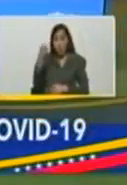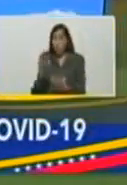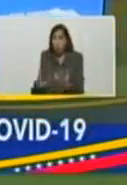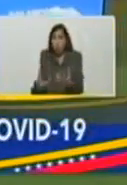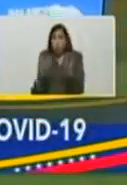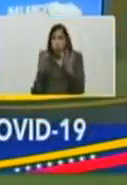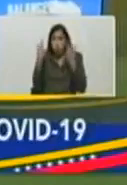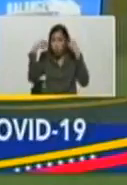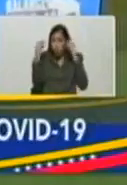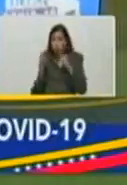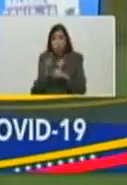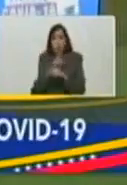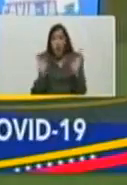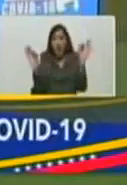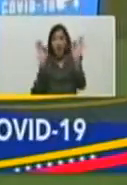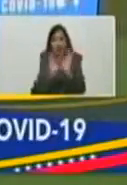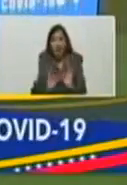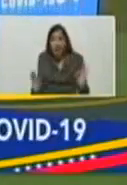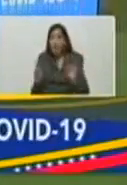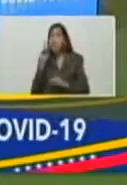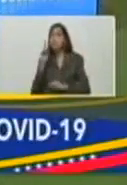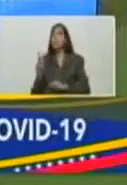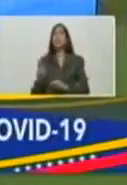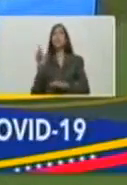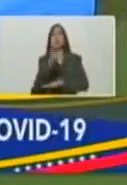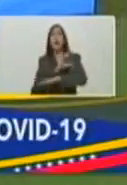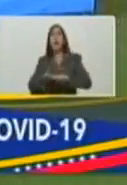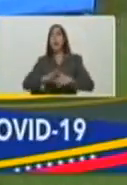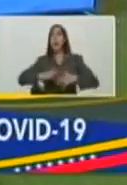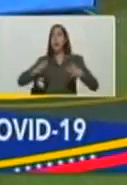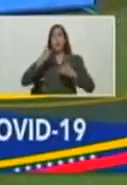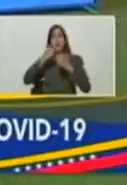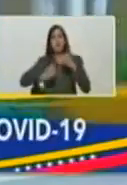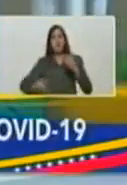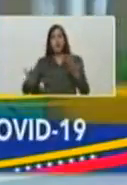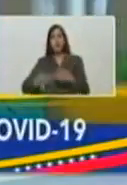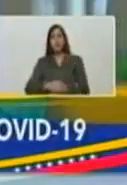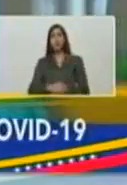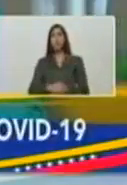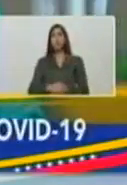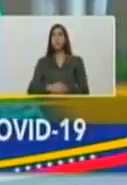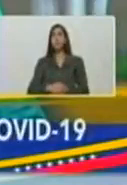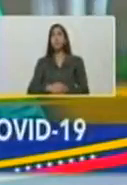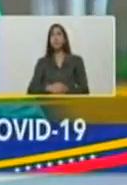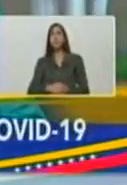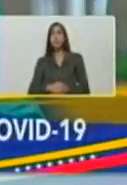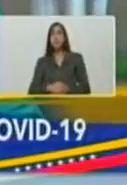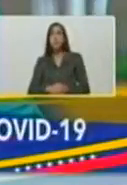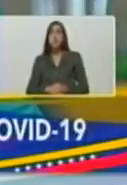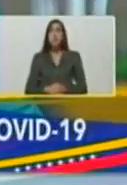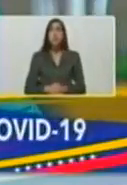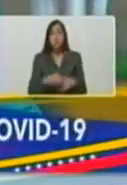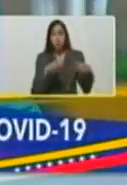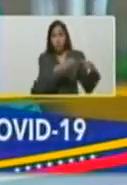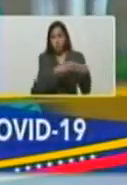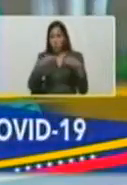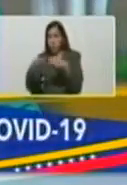mascarilla. Veo las grandes ligas, ahora está la final. Bravos de Atlanta contra Astros de